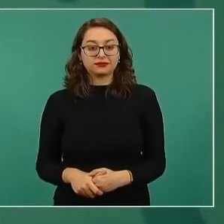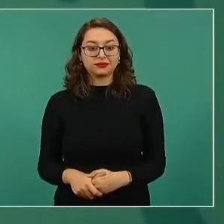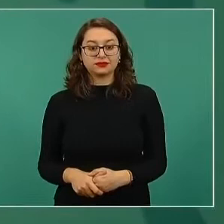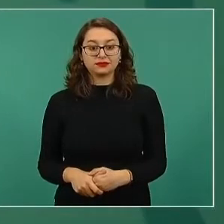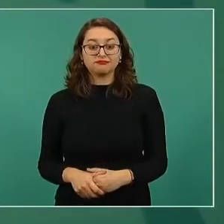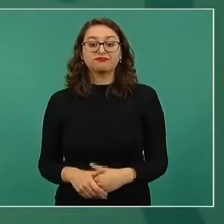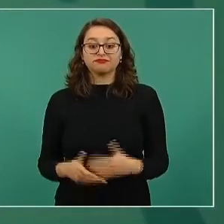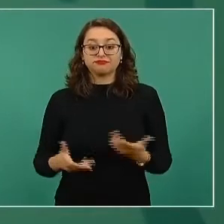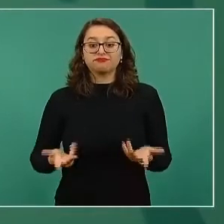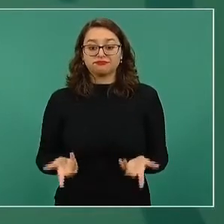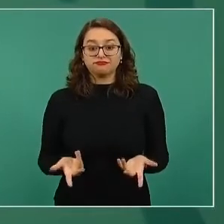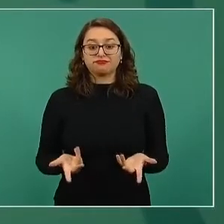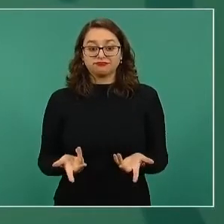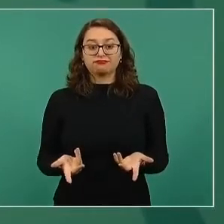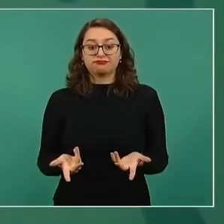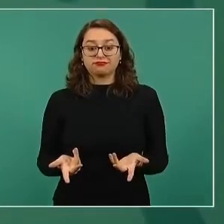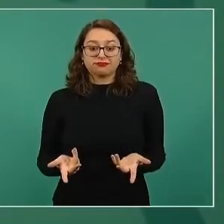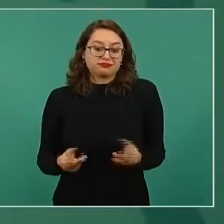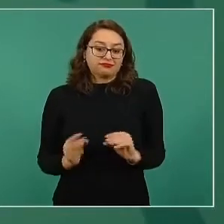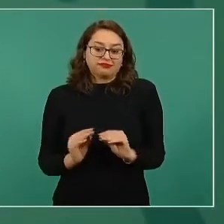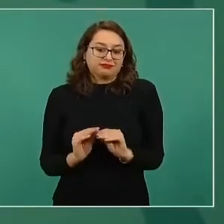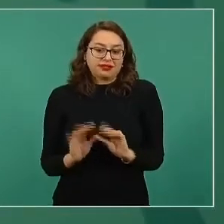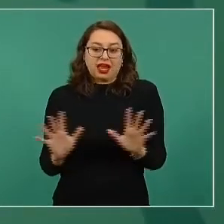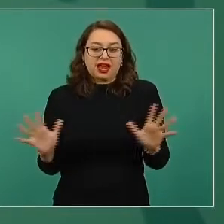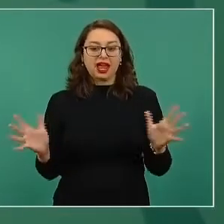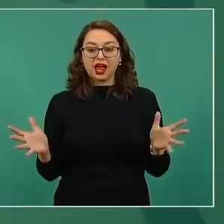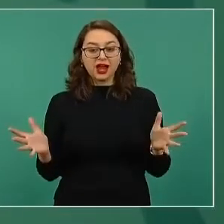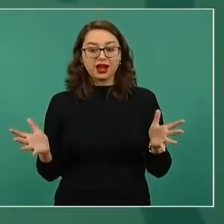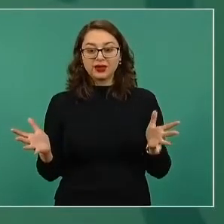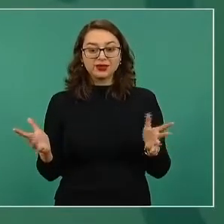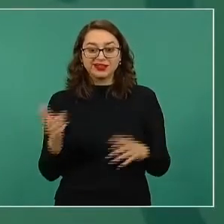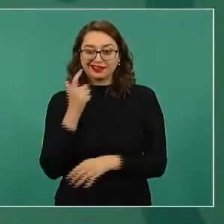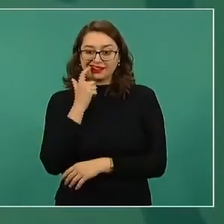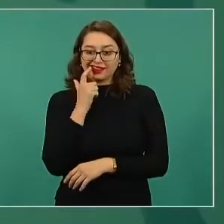Claro, todo esto acompañado de un discurso